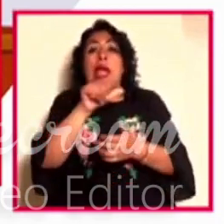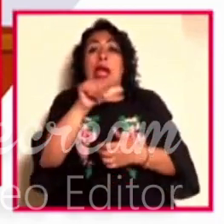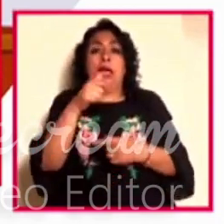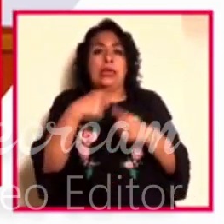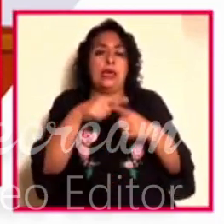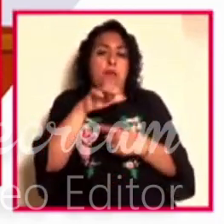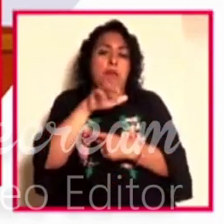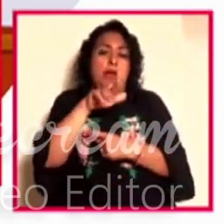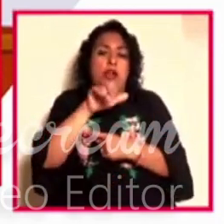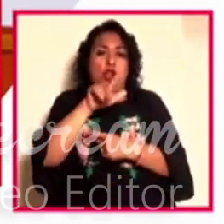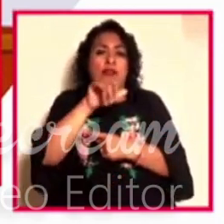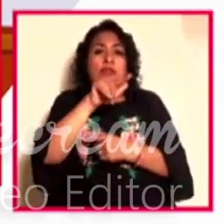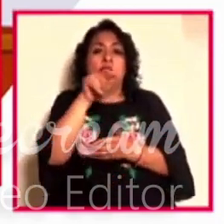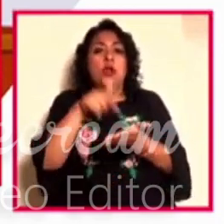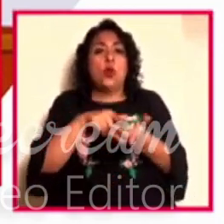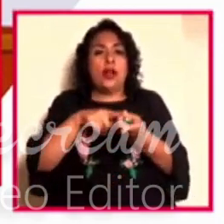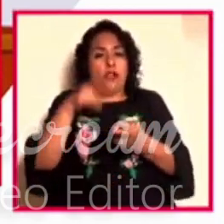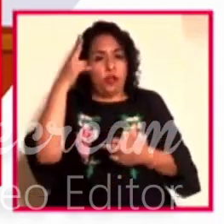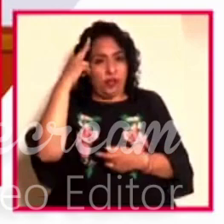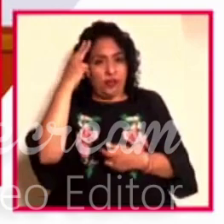en el Palacio de Bellas Artes.